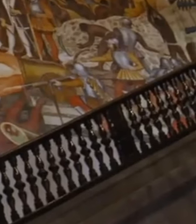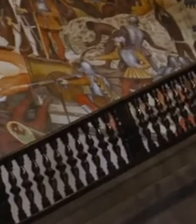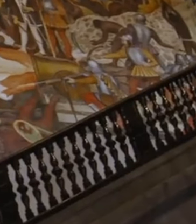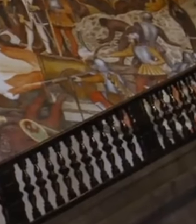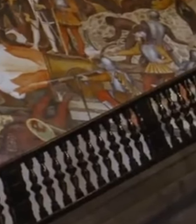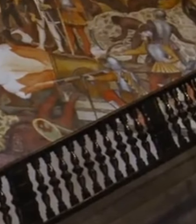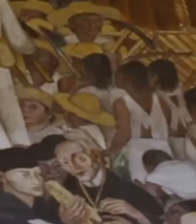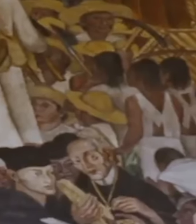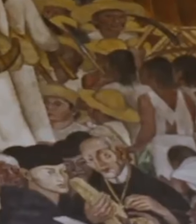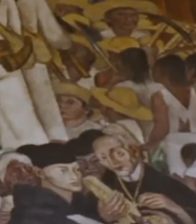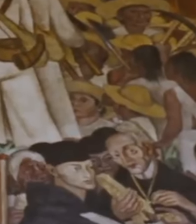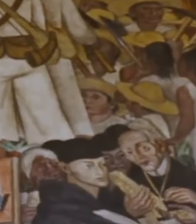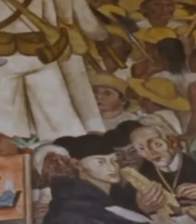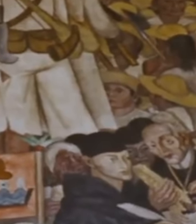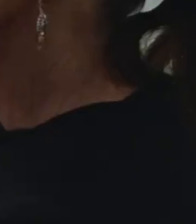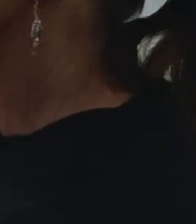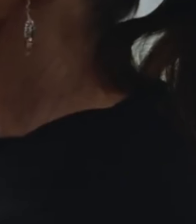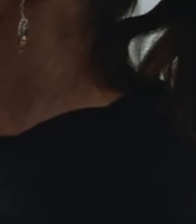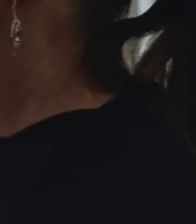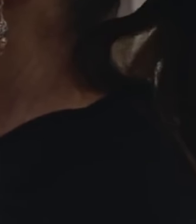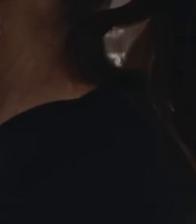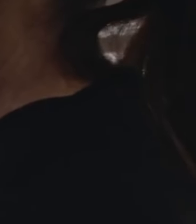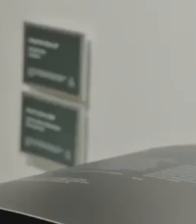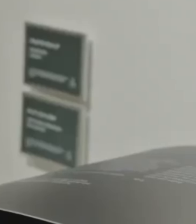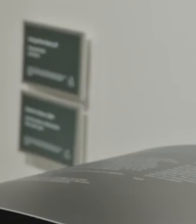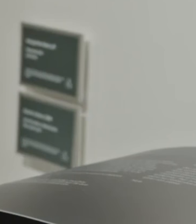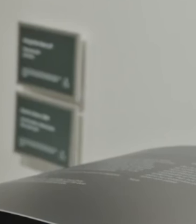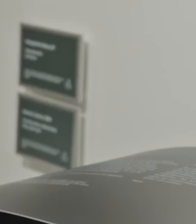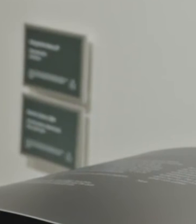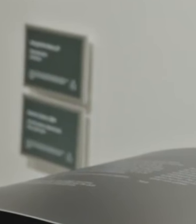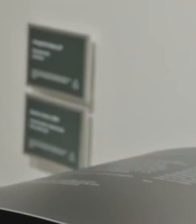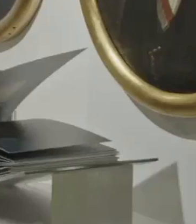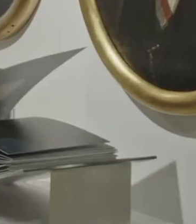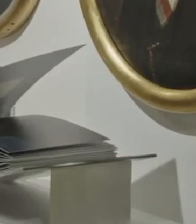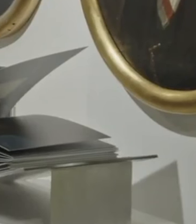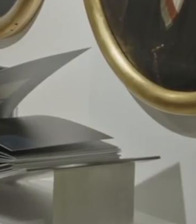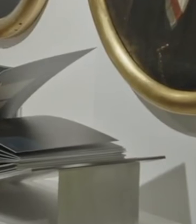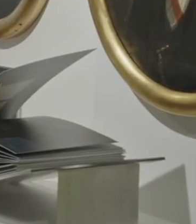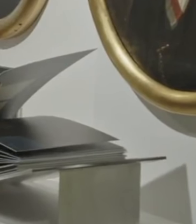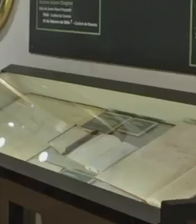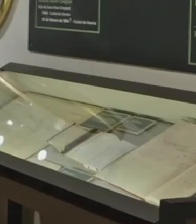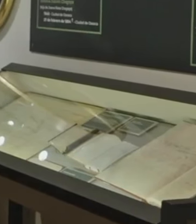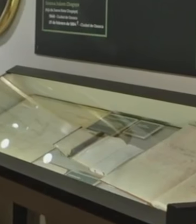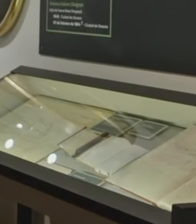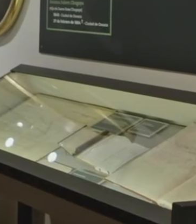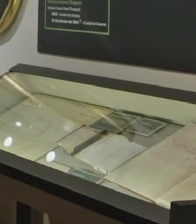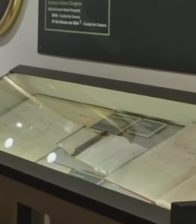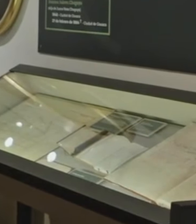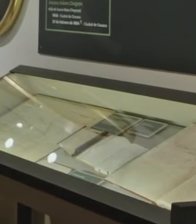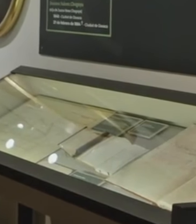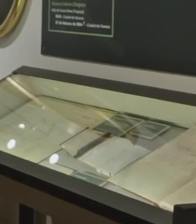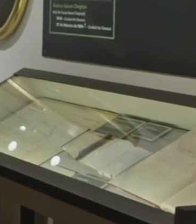Para ser presidente de la República o gobernador, las nuevas reglas son estrictas y claras. Mexicano por